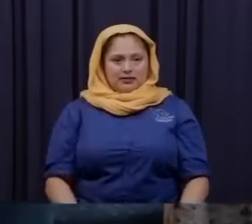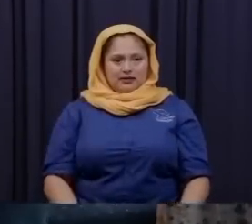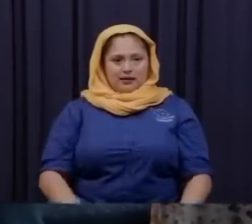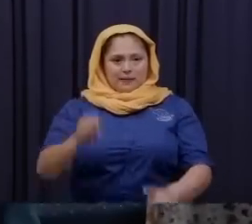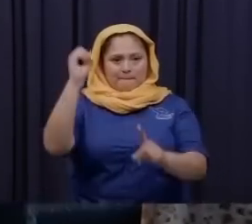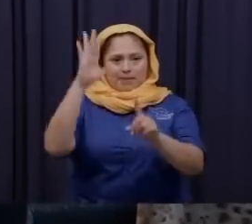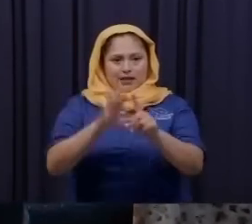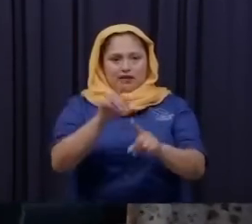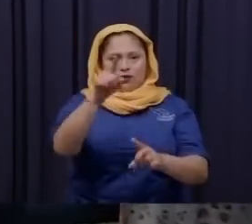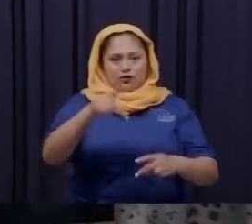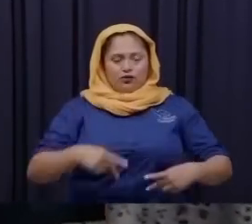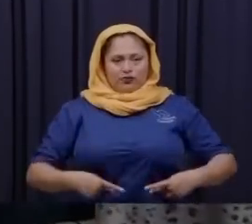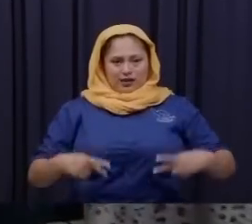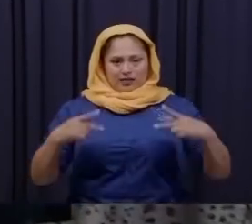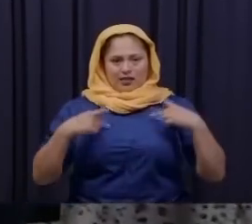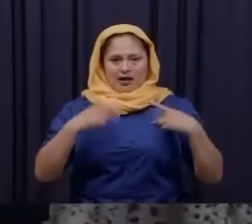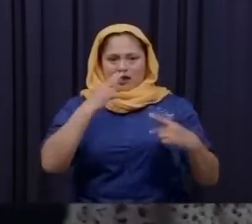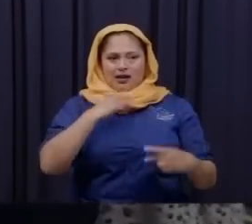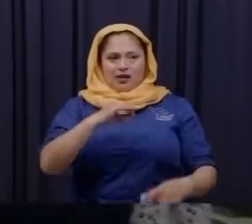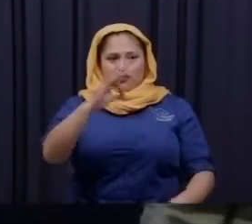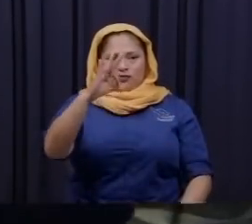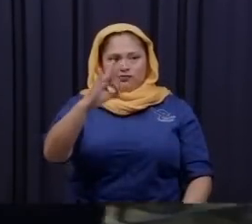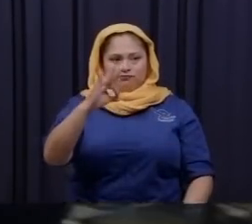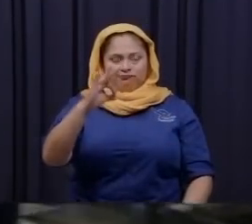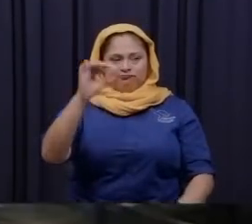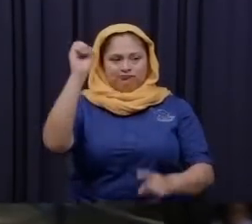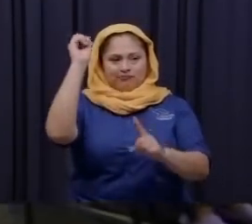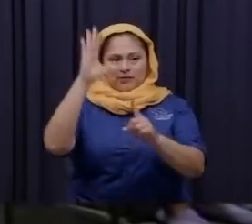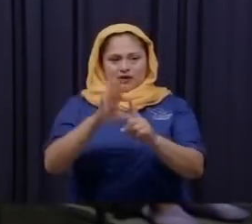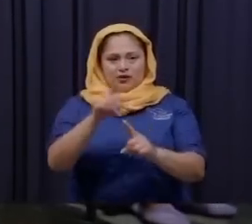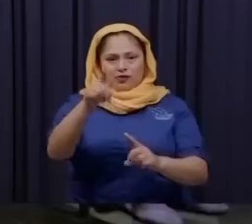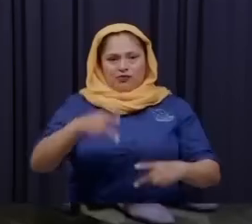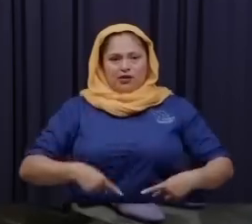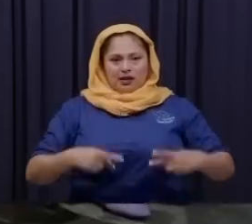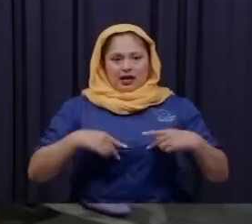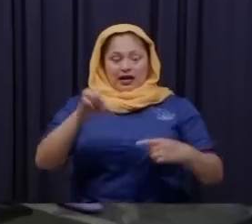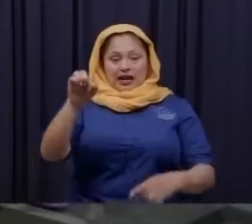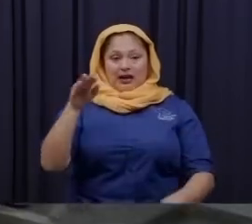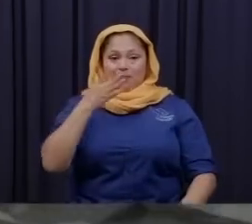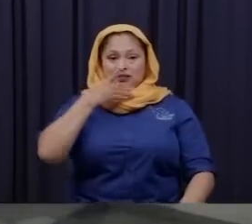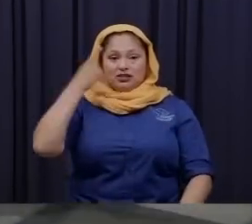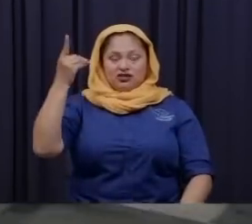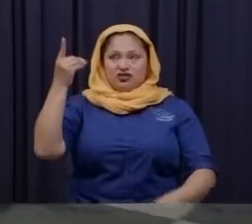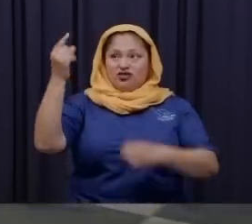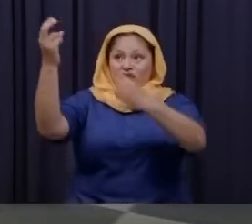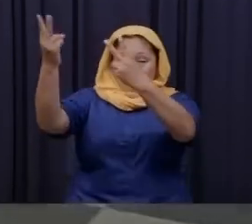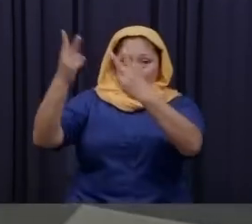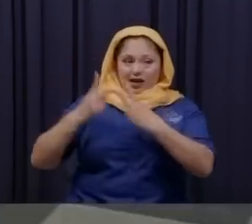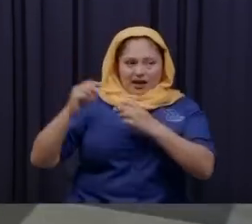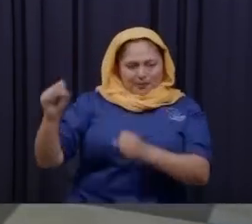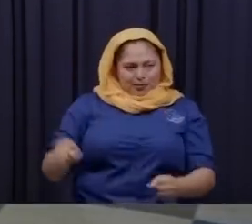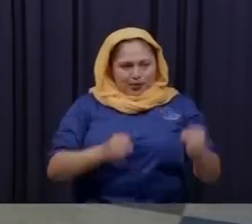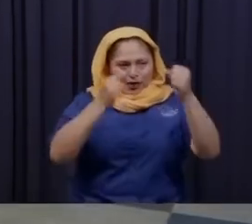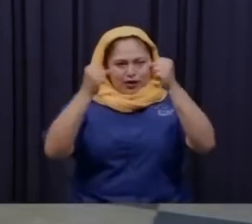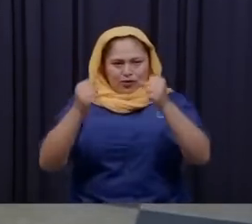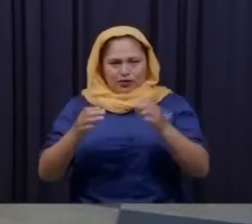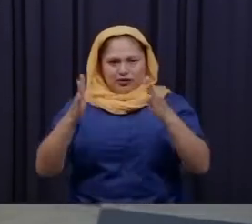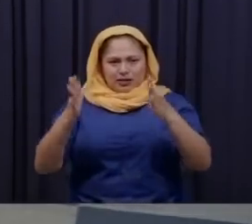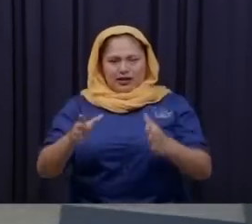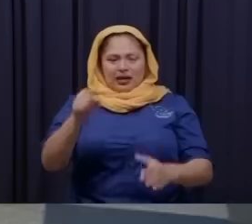Bendigo tu vida, hijito. Bendigo tu vida. Que la paz de Dios venga poderosísimamente sobre ti.